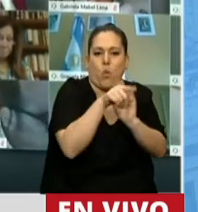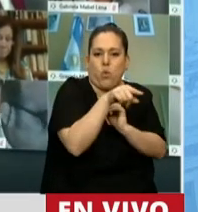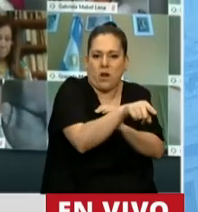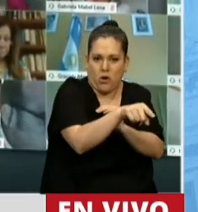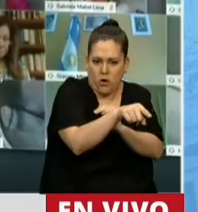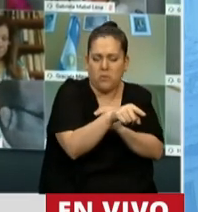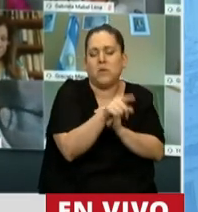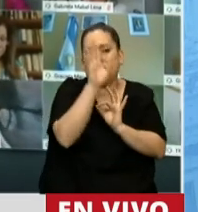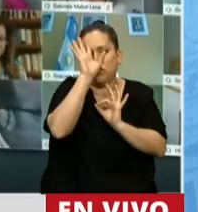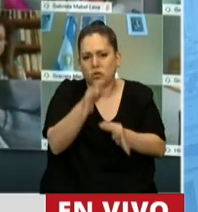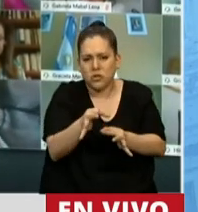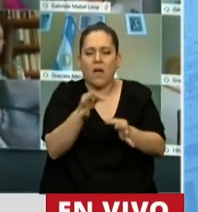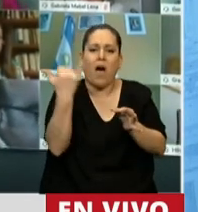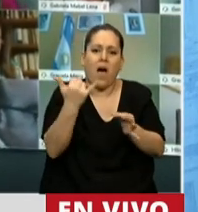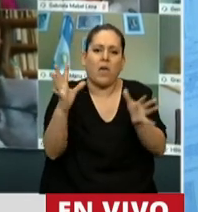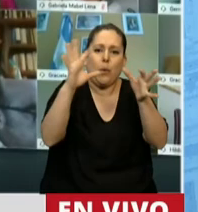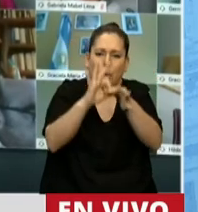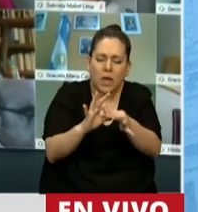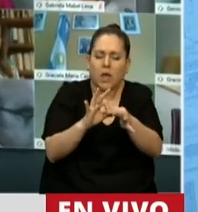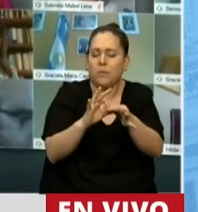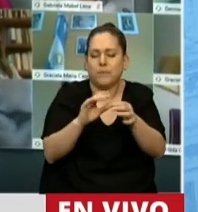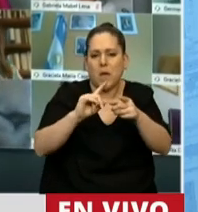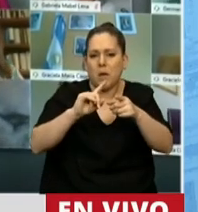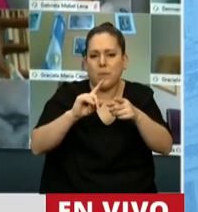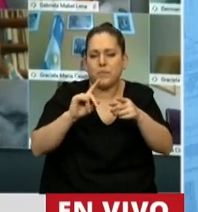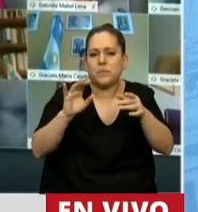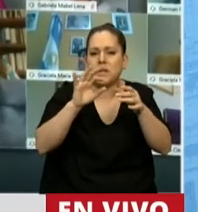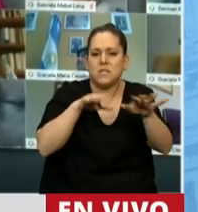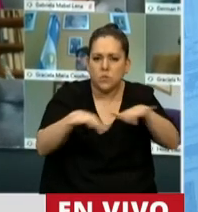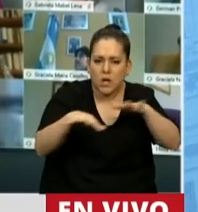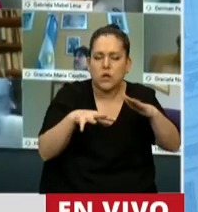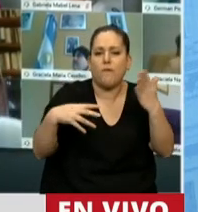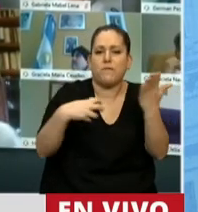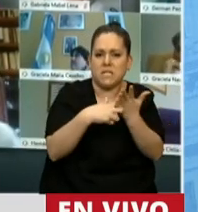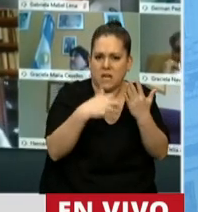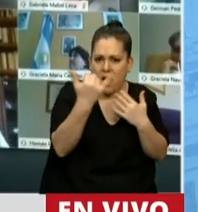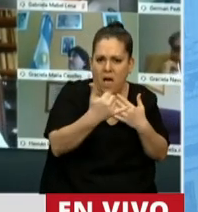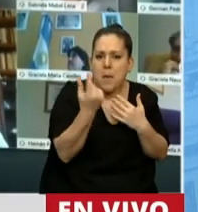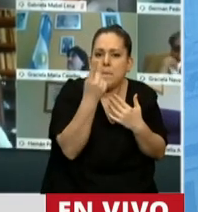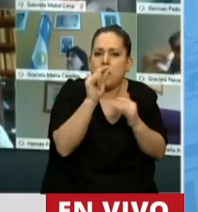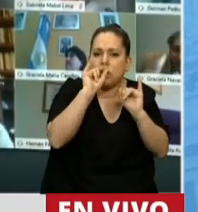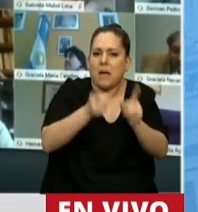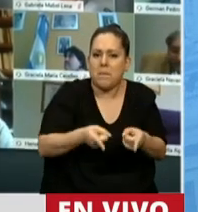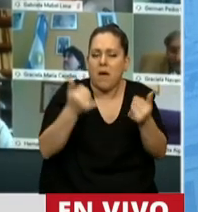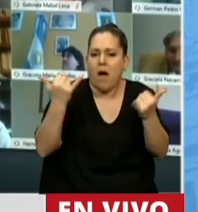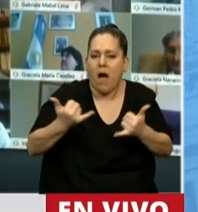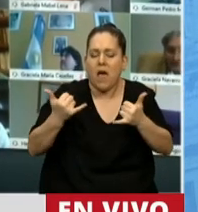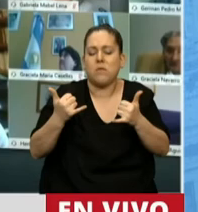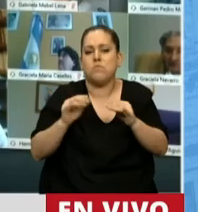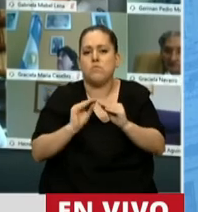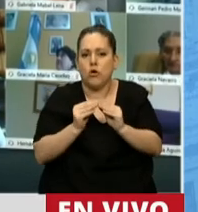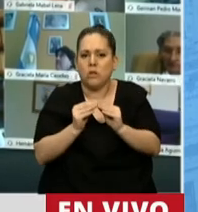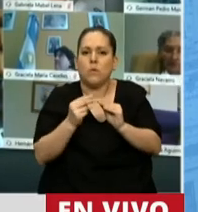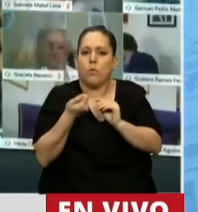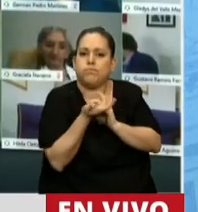razones cualitativas o vínculo con la situación fiscal, pero hay razones también cuantitativas que creo que